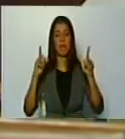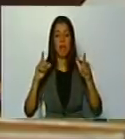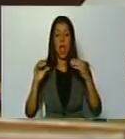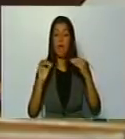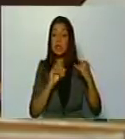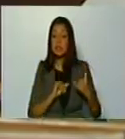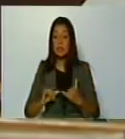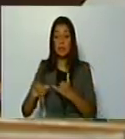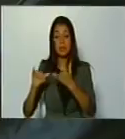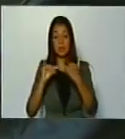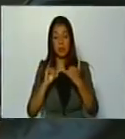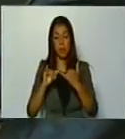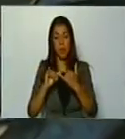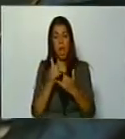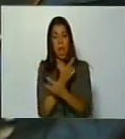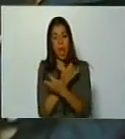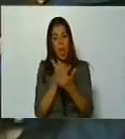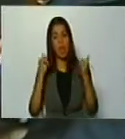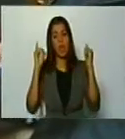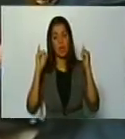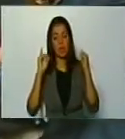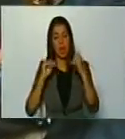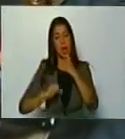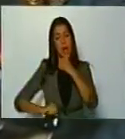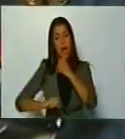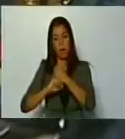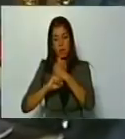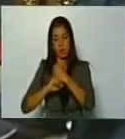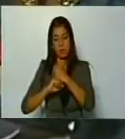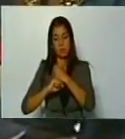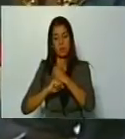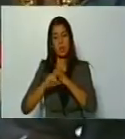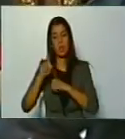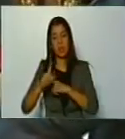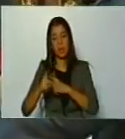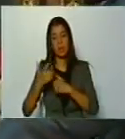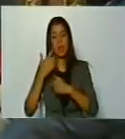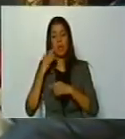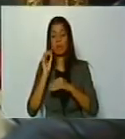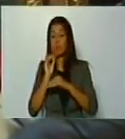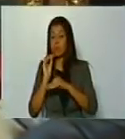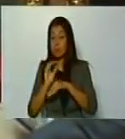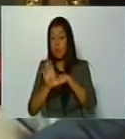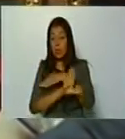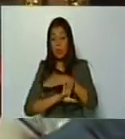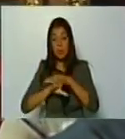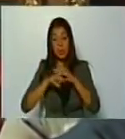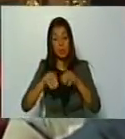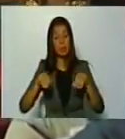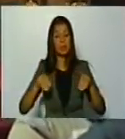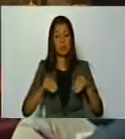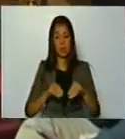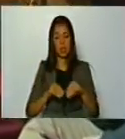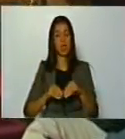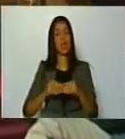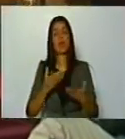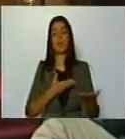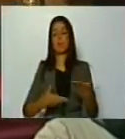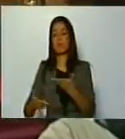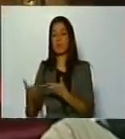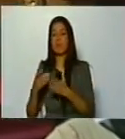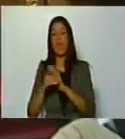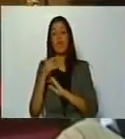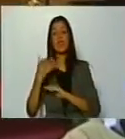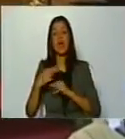igualdad, soberanía, solidaridad, integridad territorial, bien común y preeminencia de los